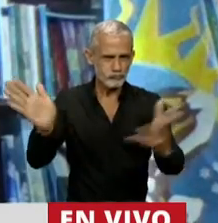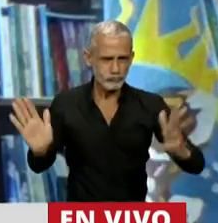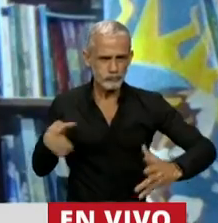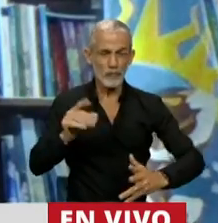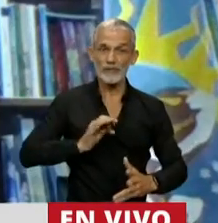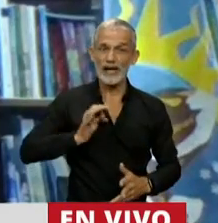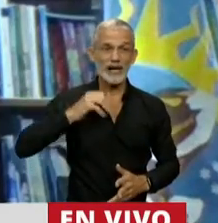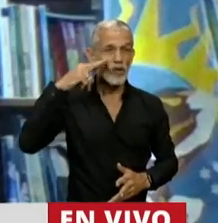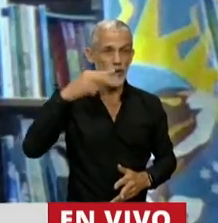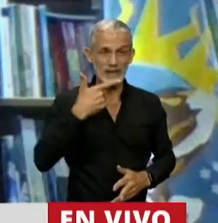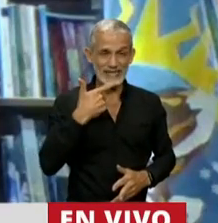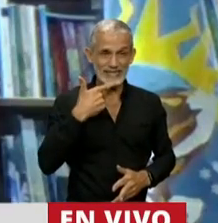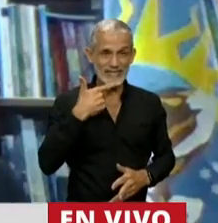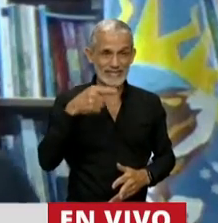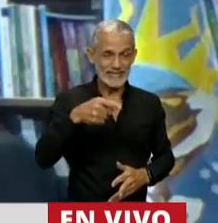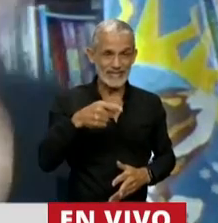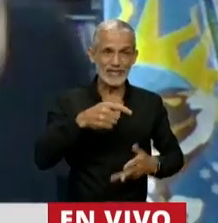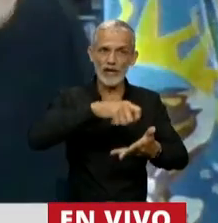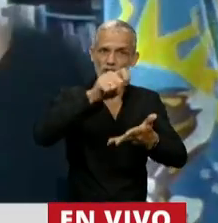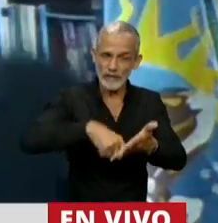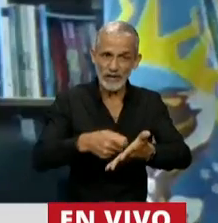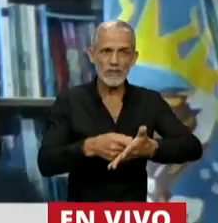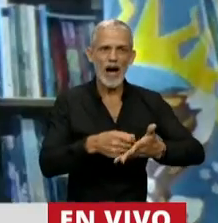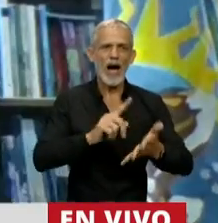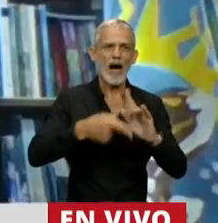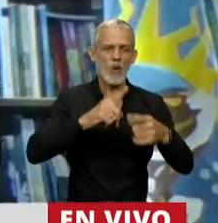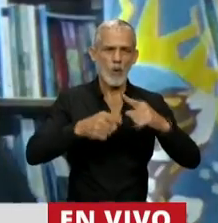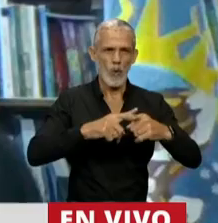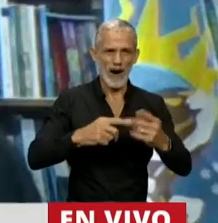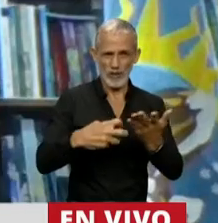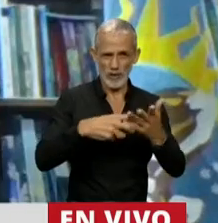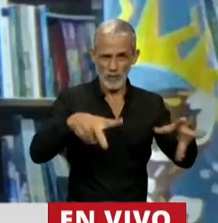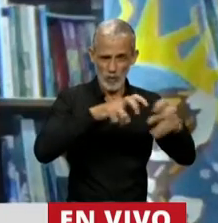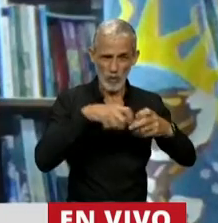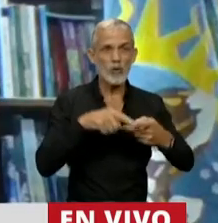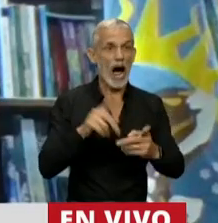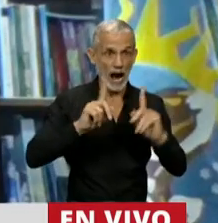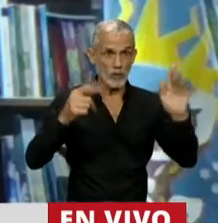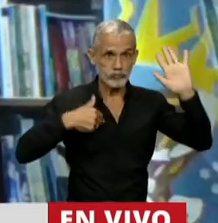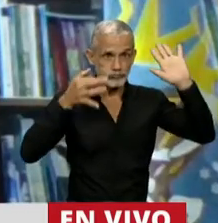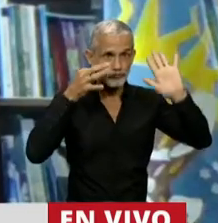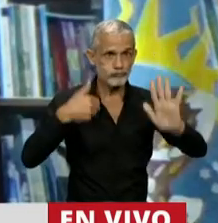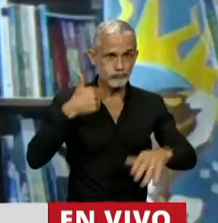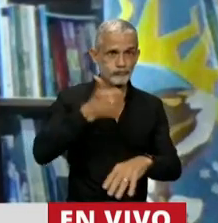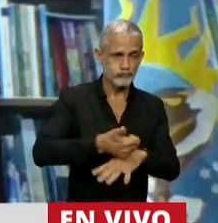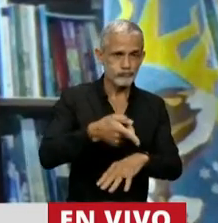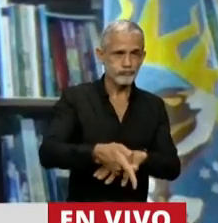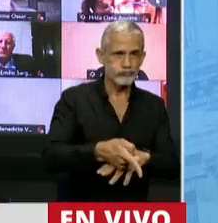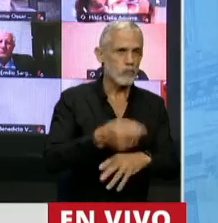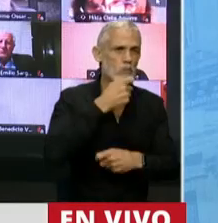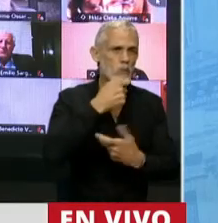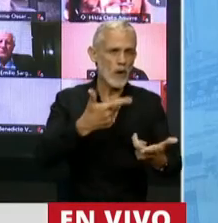En el año 2017 se firma el consenso fiscal. Algunos de los que estamos acá participamos. En el